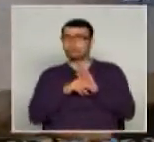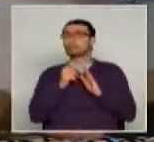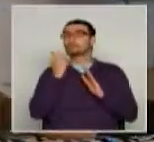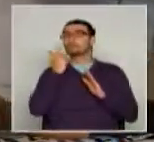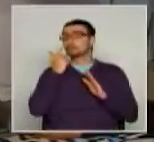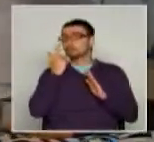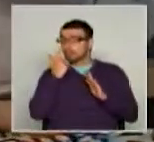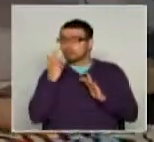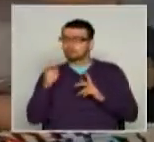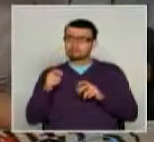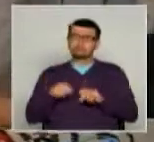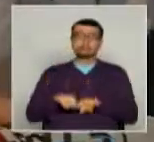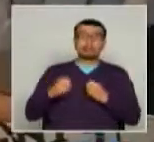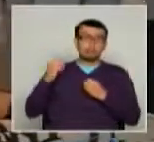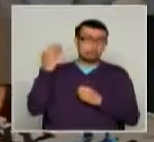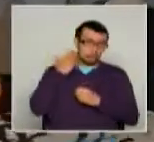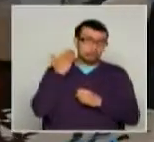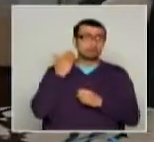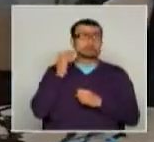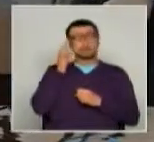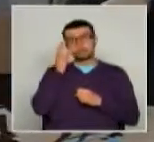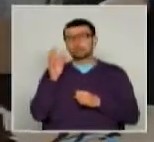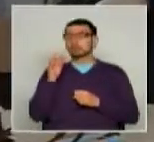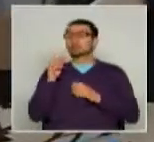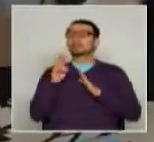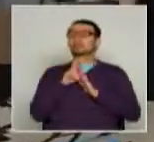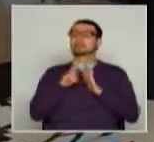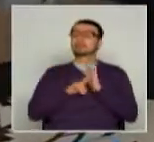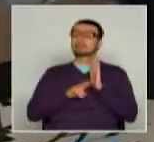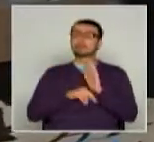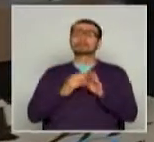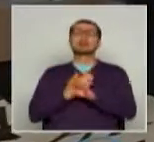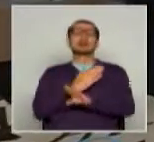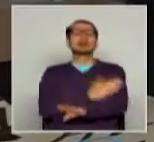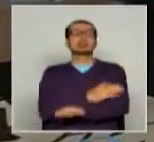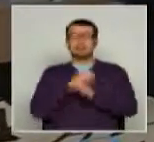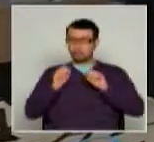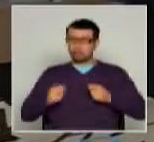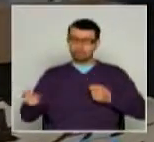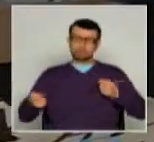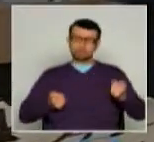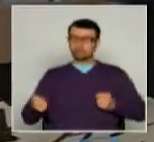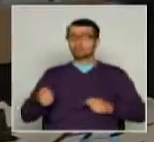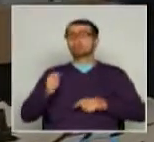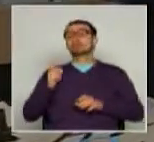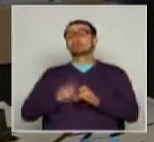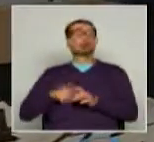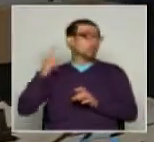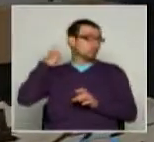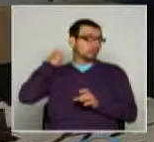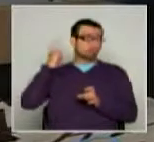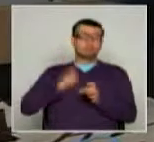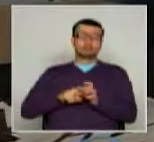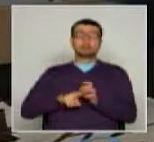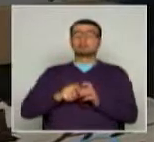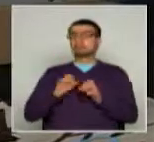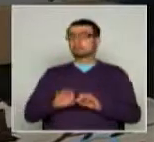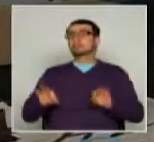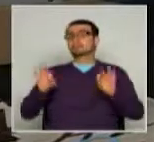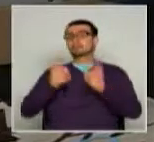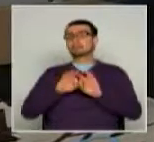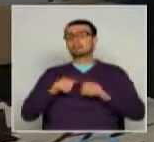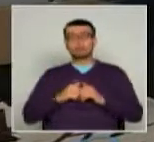de posturas, de ciertos requisitos para poder manipular la columna. Es muy importante que aclaremos algo con